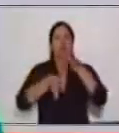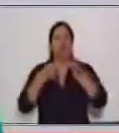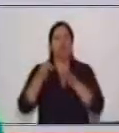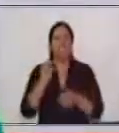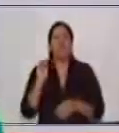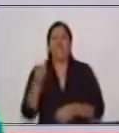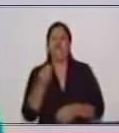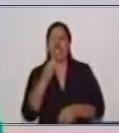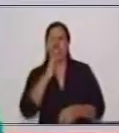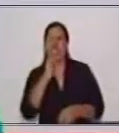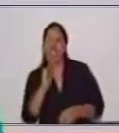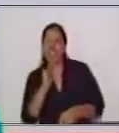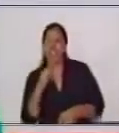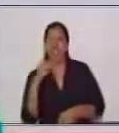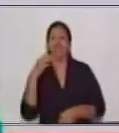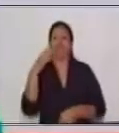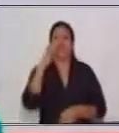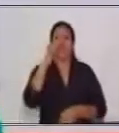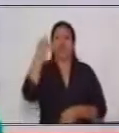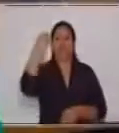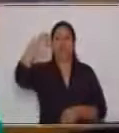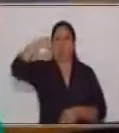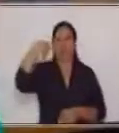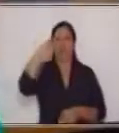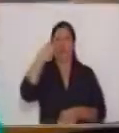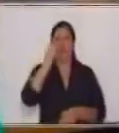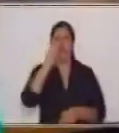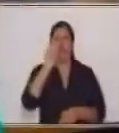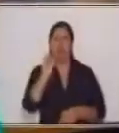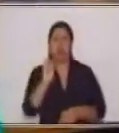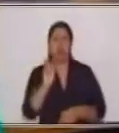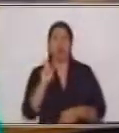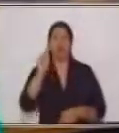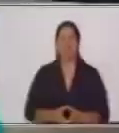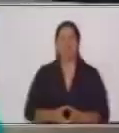sus características y la estructura.